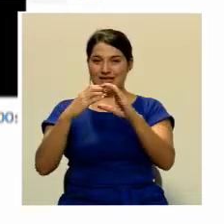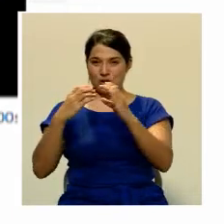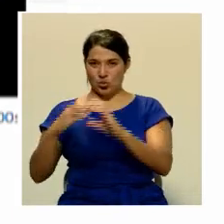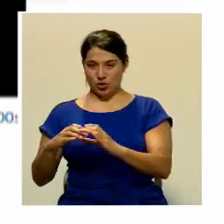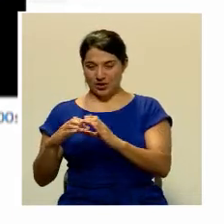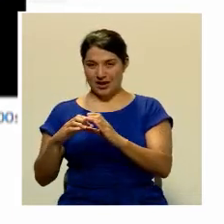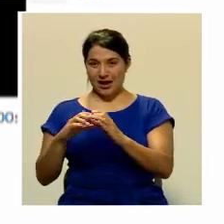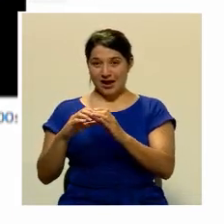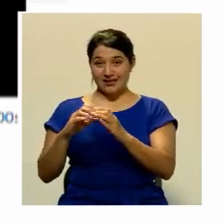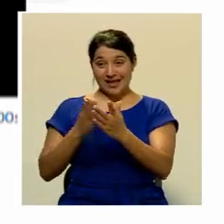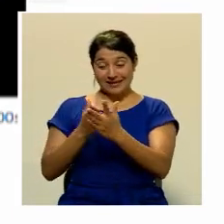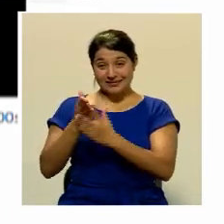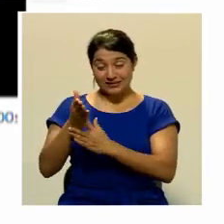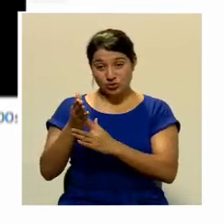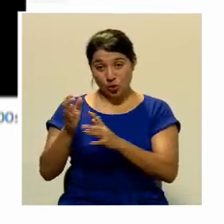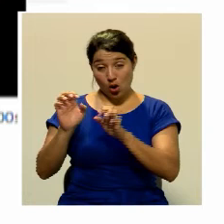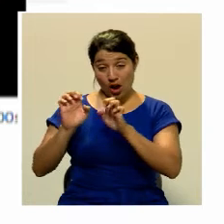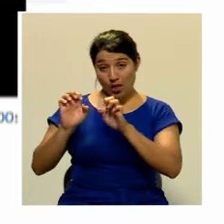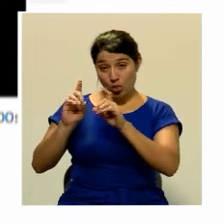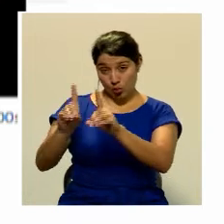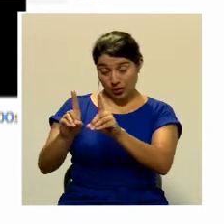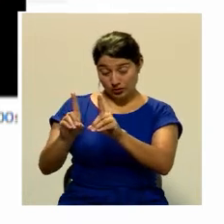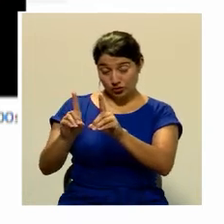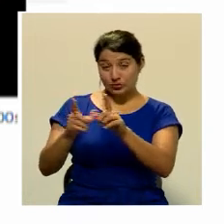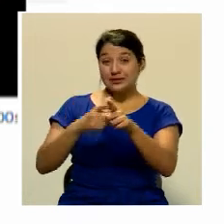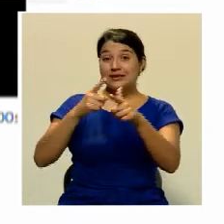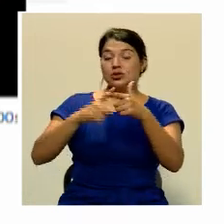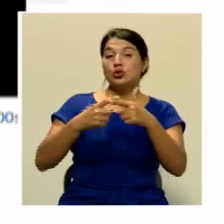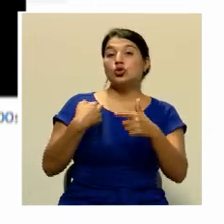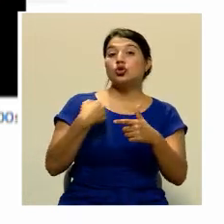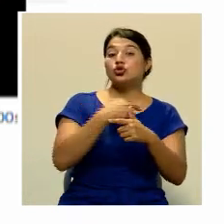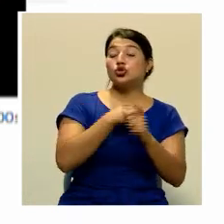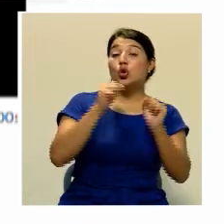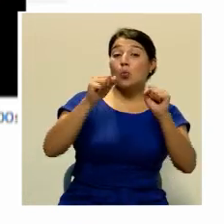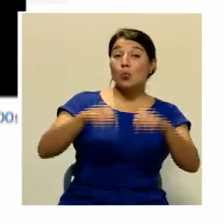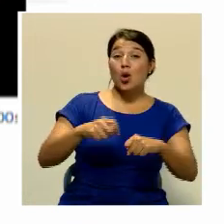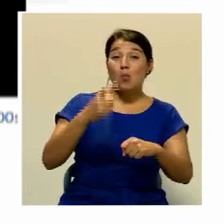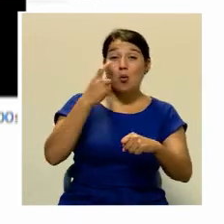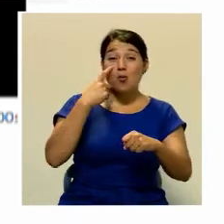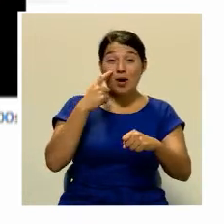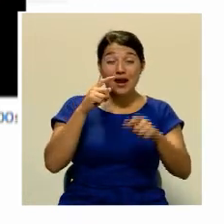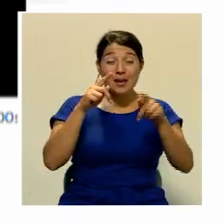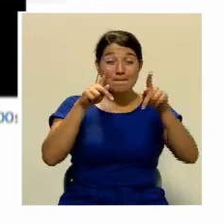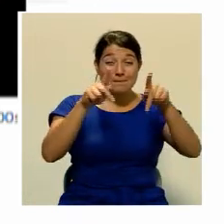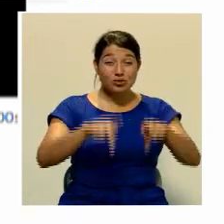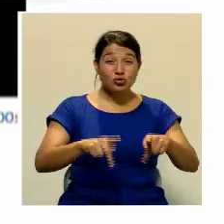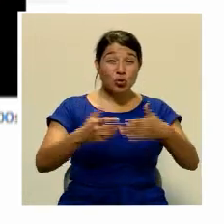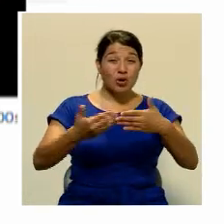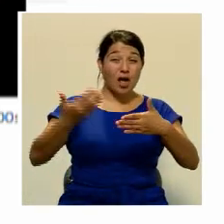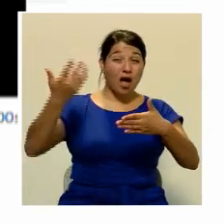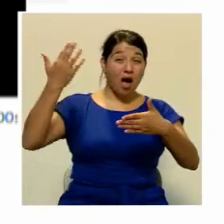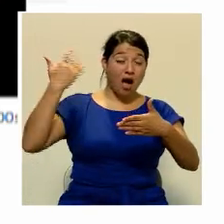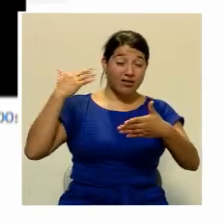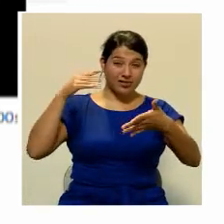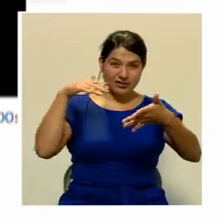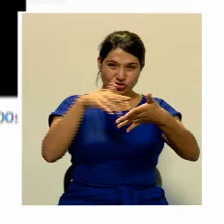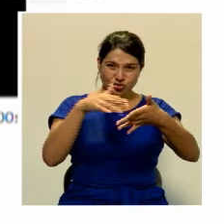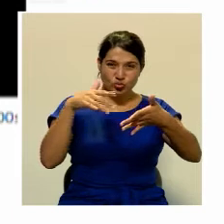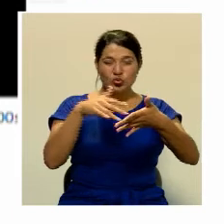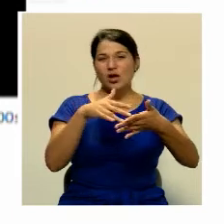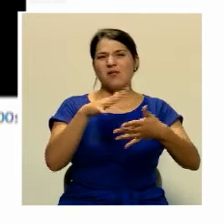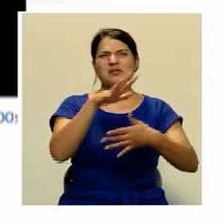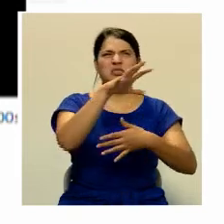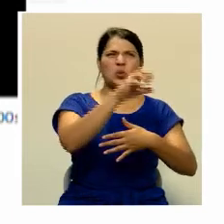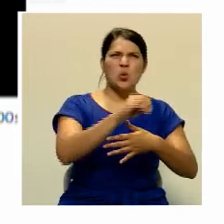esta línea, digamos, que avanza, es que la gente que tenía que estudiar en los 50 estaba en la escuela y colegio, en los 60,